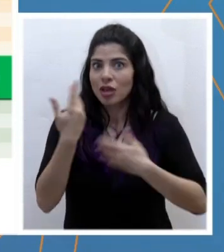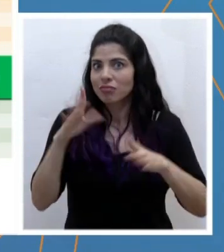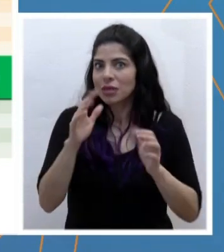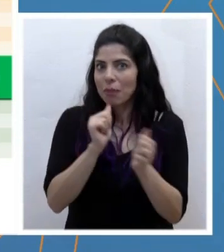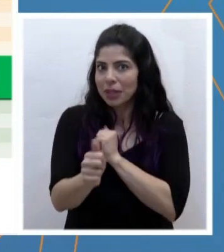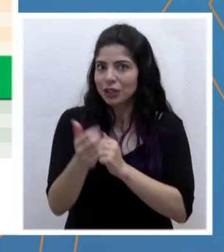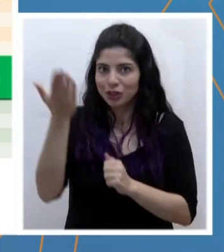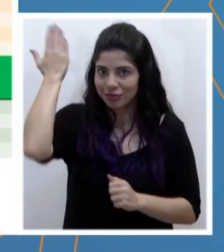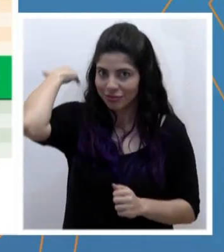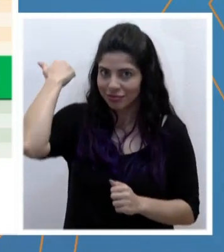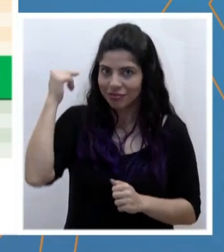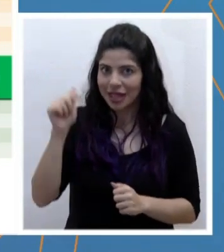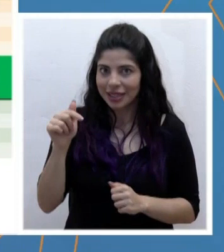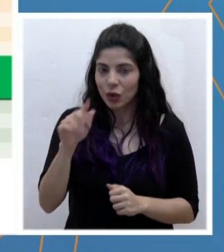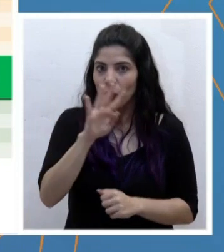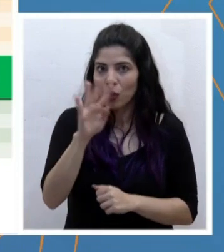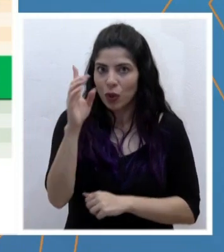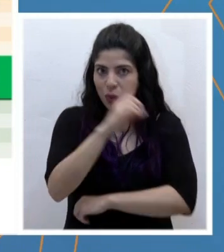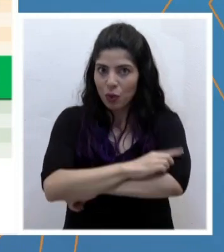pasamos,